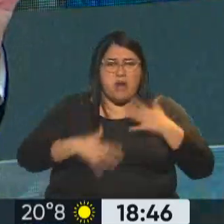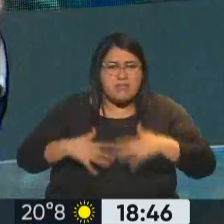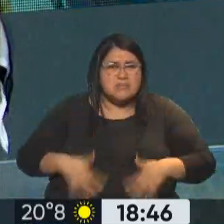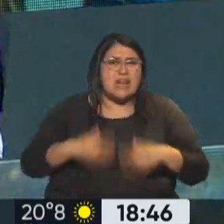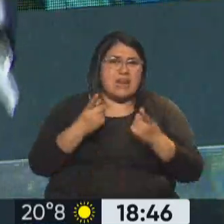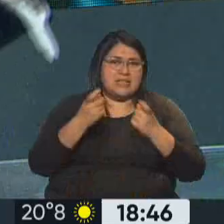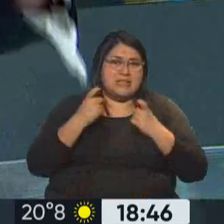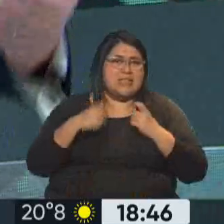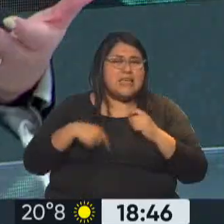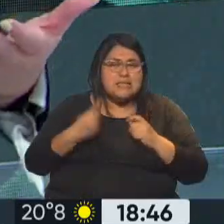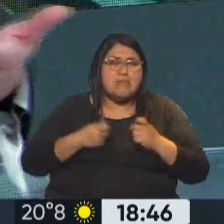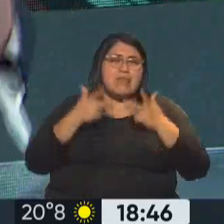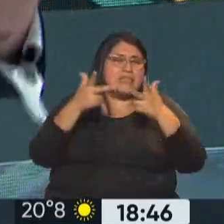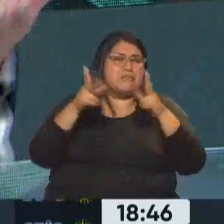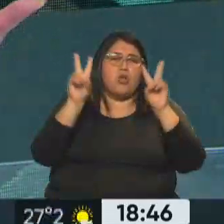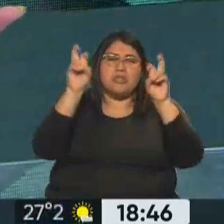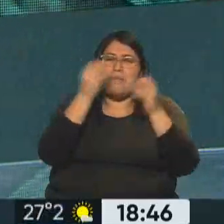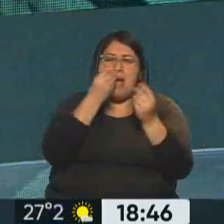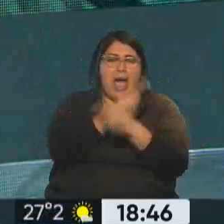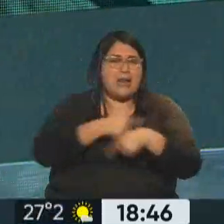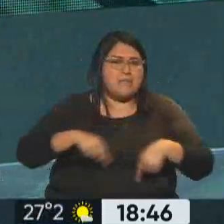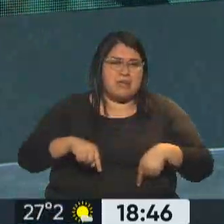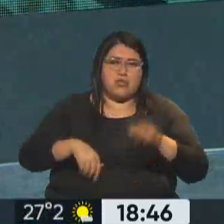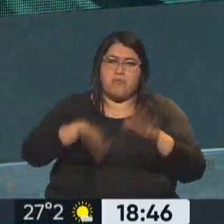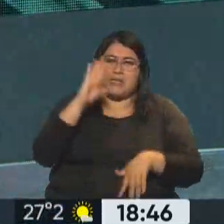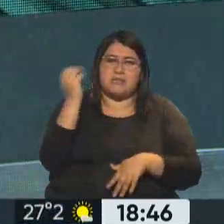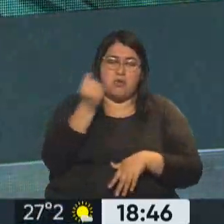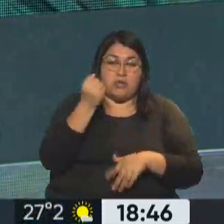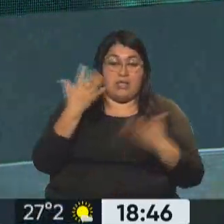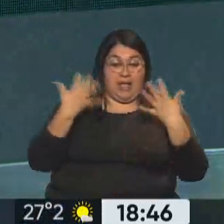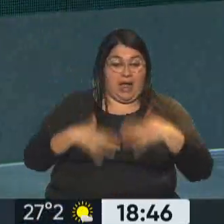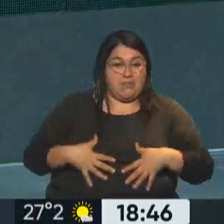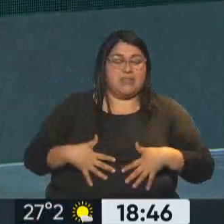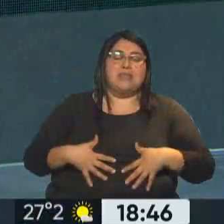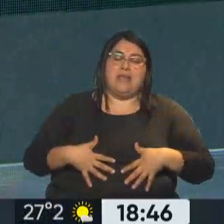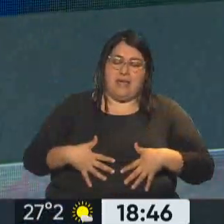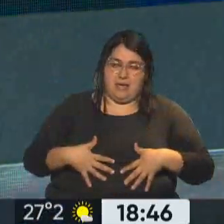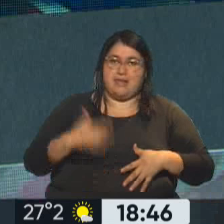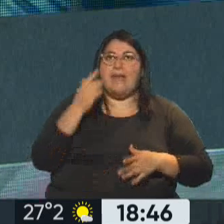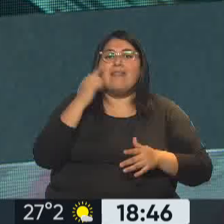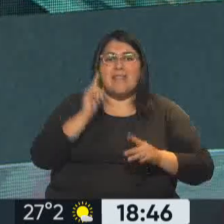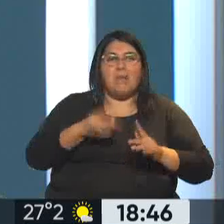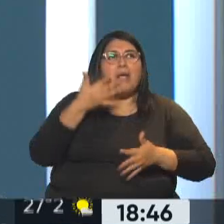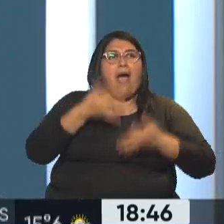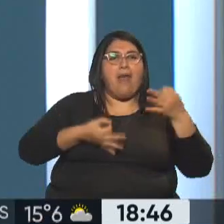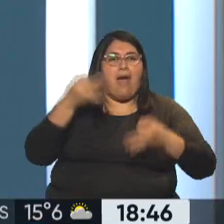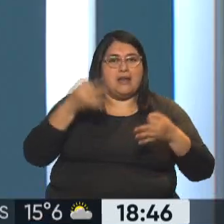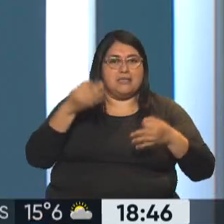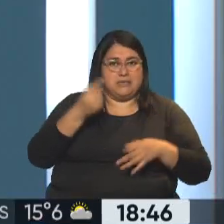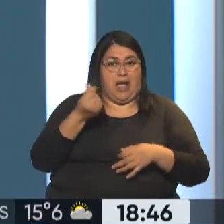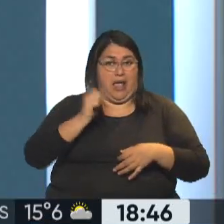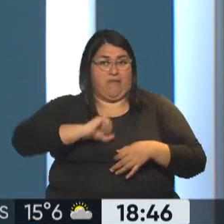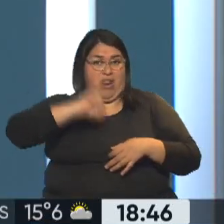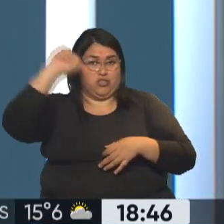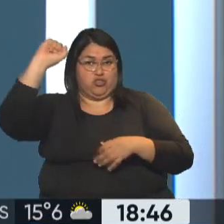hablamos siempre del tema de los alimentos, que es un tema muy importante y vital. Pero la indumentaria también es un rubro que pesa a la hora de medir la inflación. Sí, ni hablar.